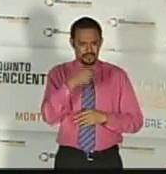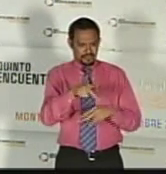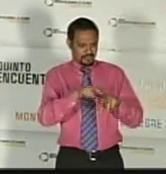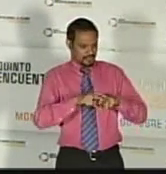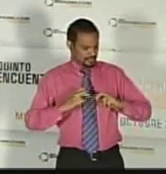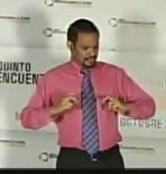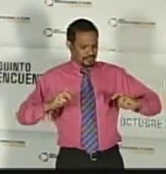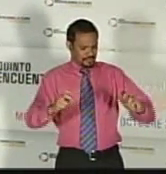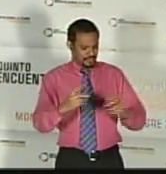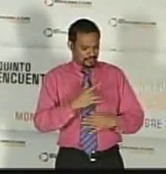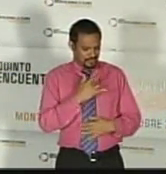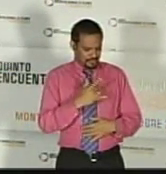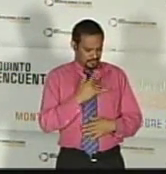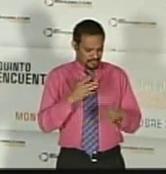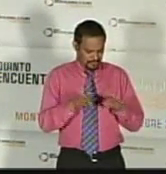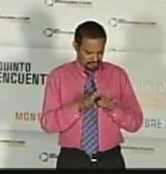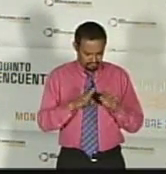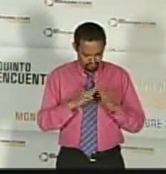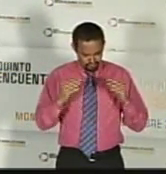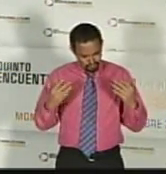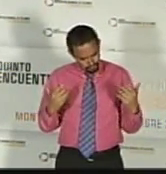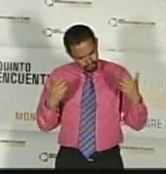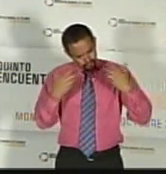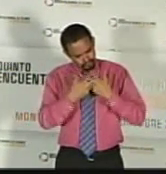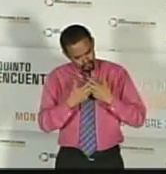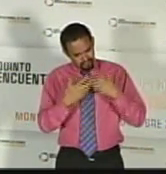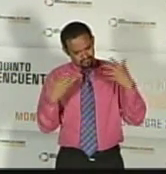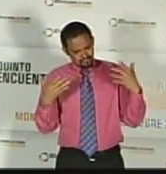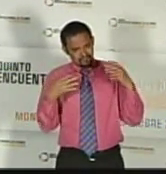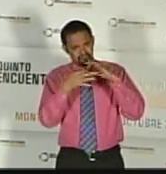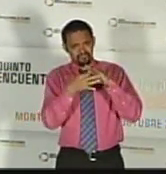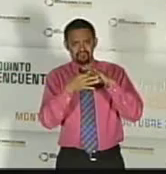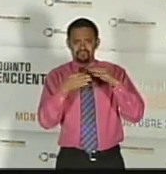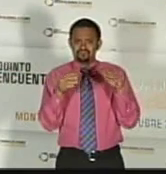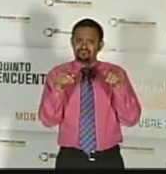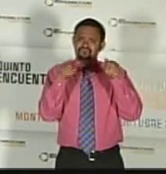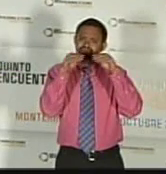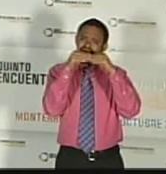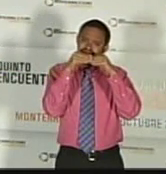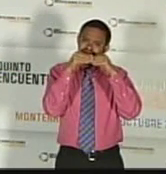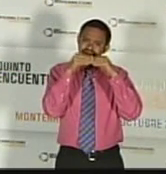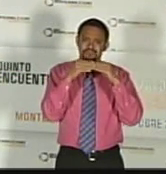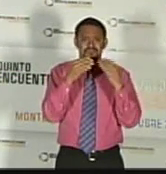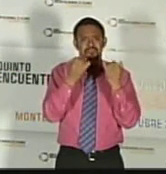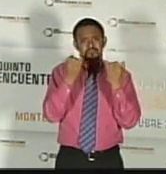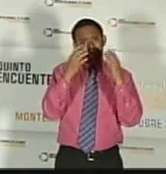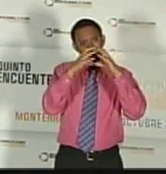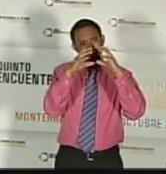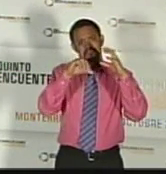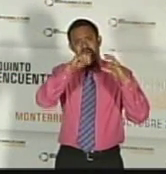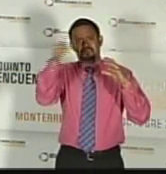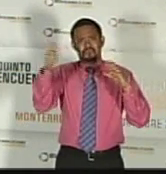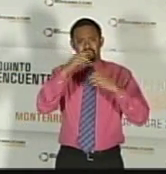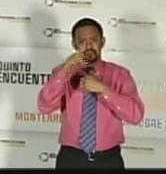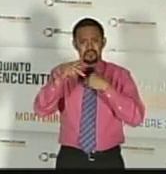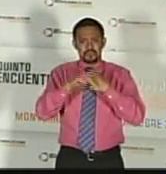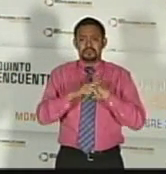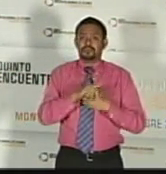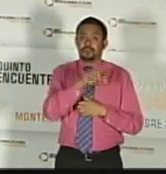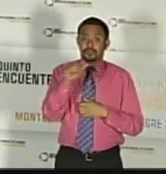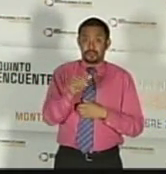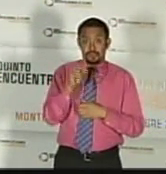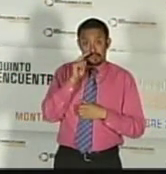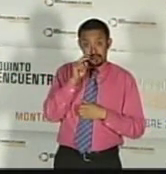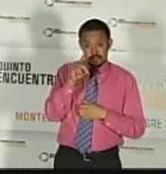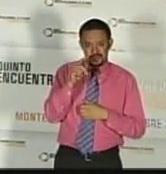un sentido de afinidad y de conectividad con los demás que están en el resto del mundo. Y luego vemos